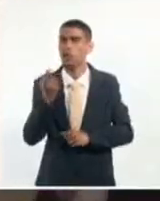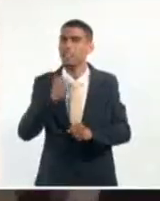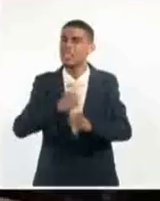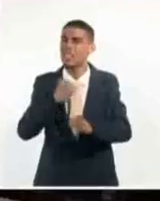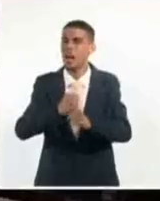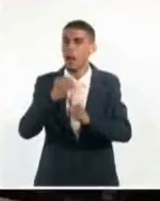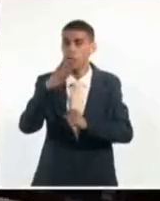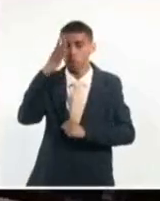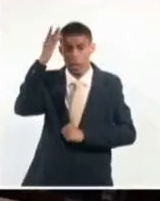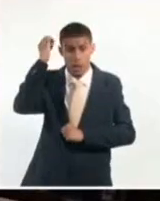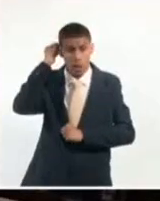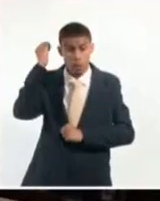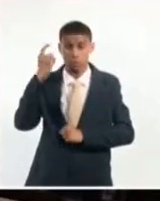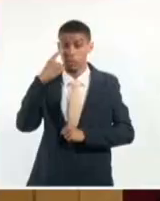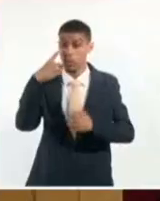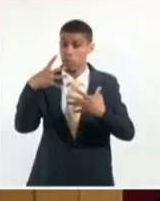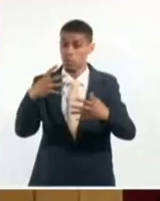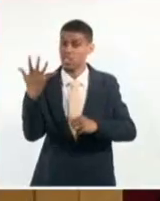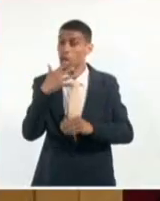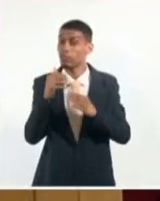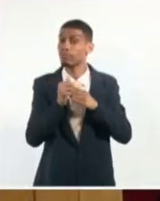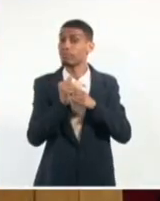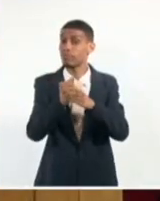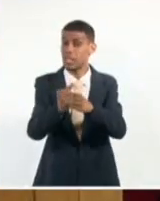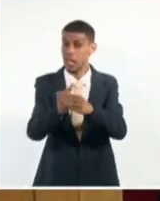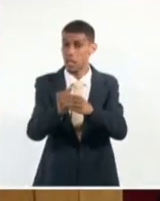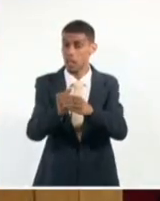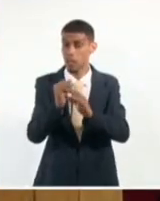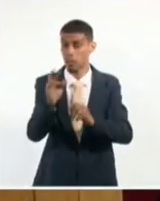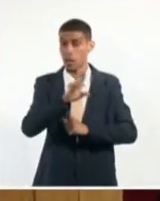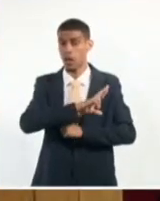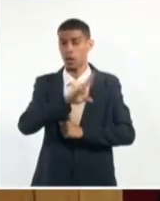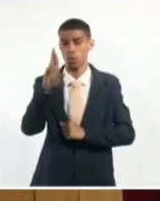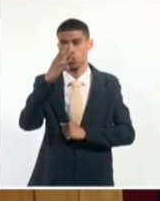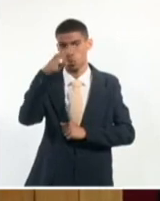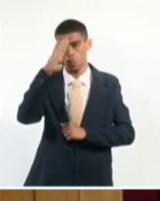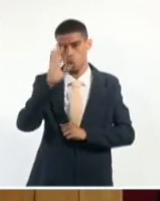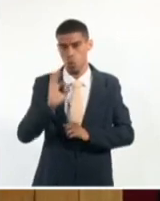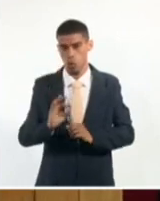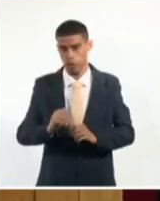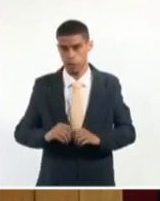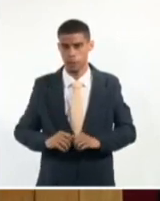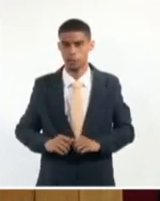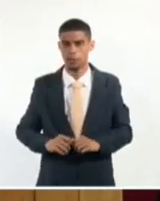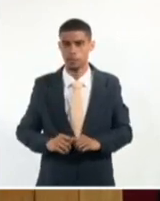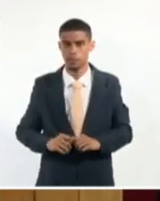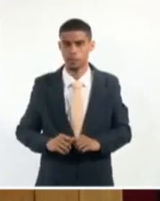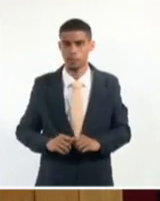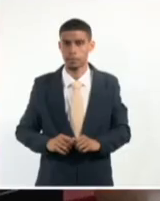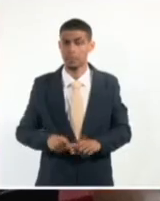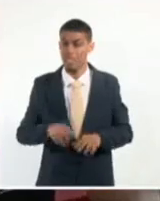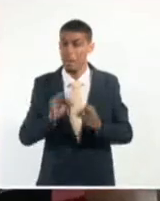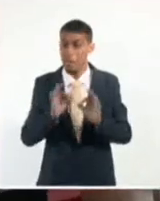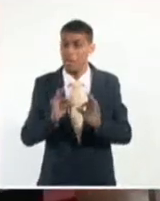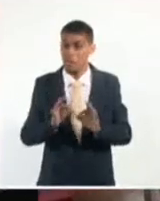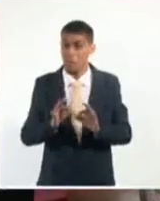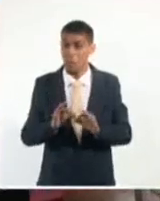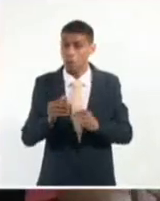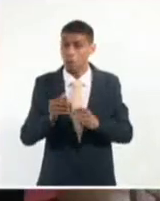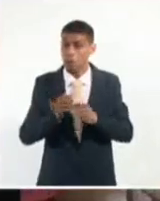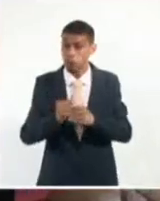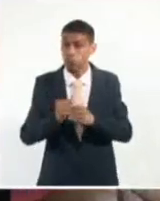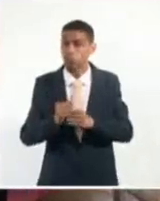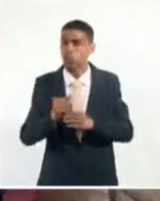Raúl Castro Ruz como conductor y líder del proceso de continuidad generacional de la revolución, y por este motivo y porque Cuba